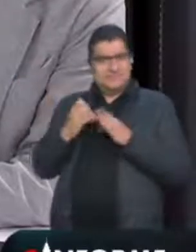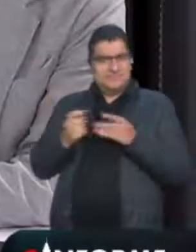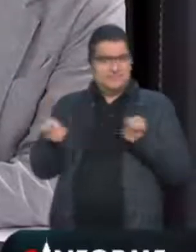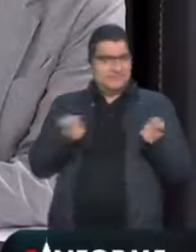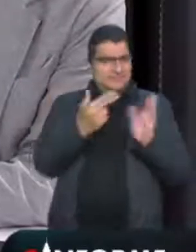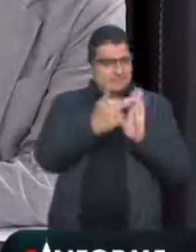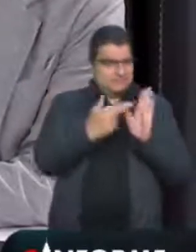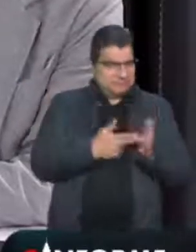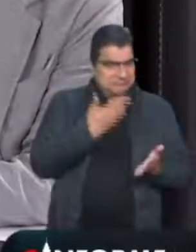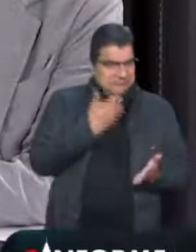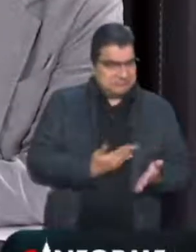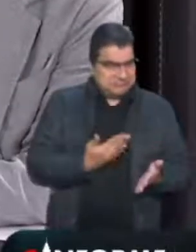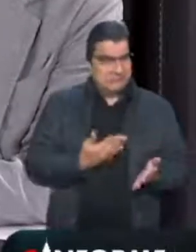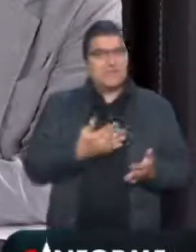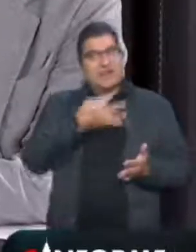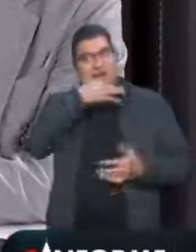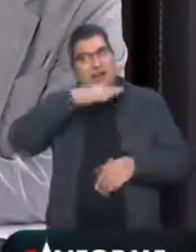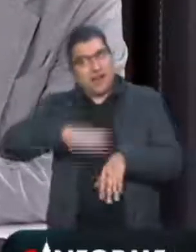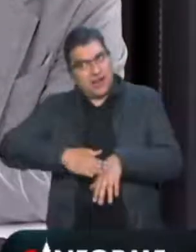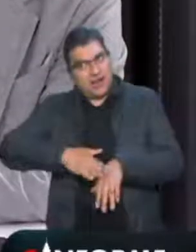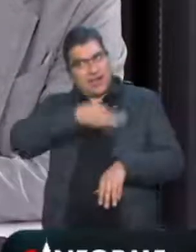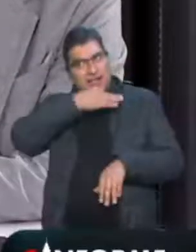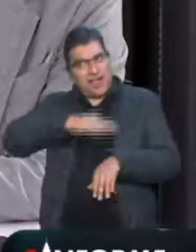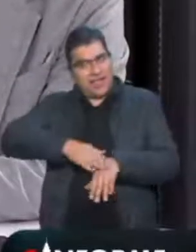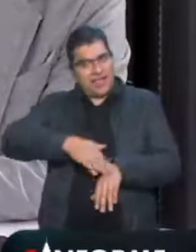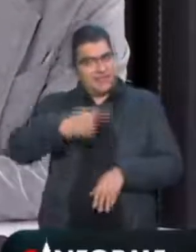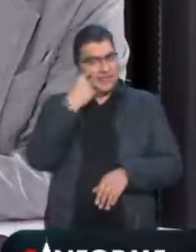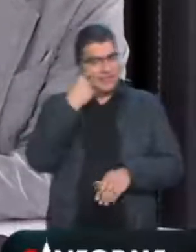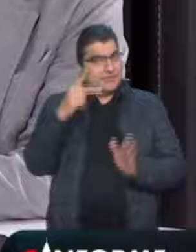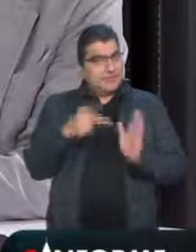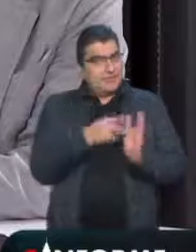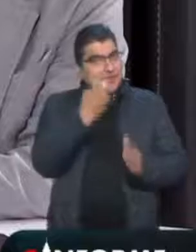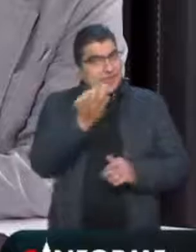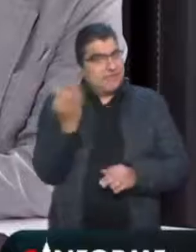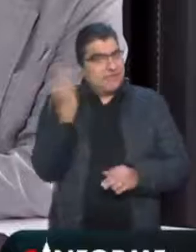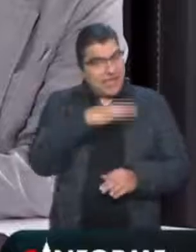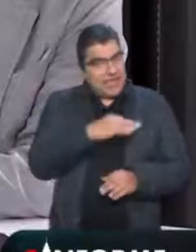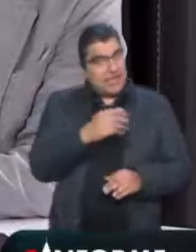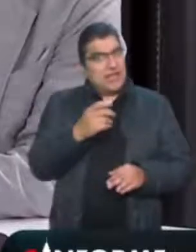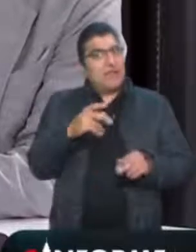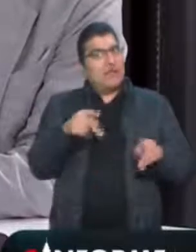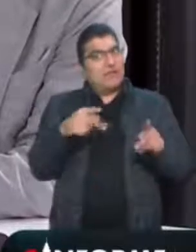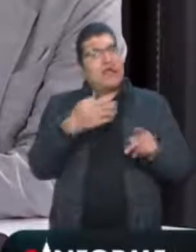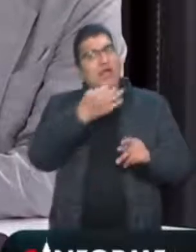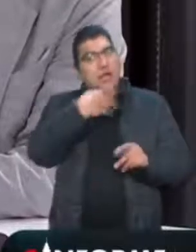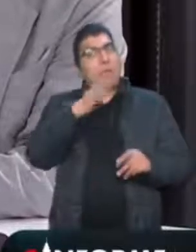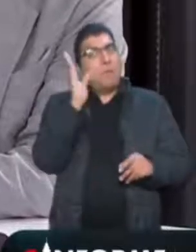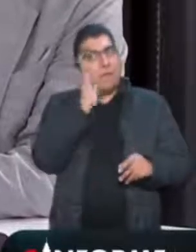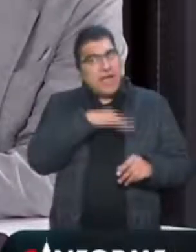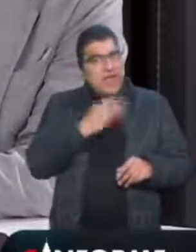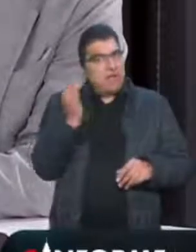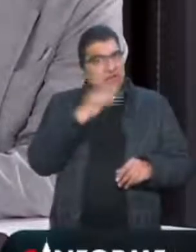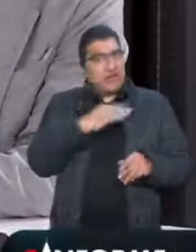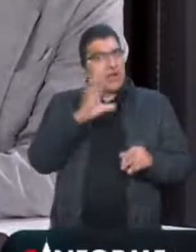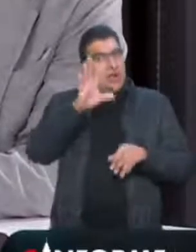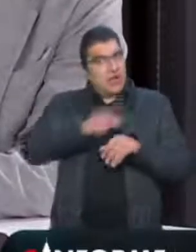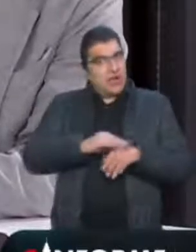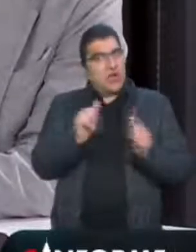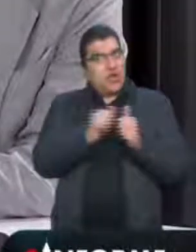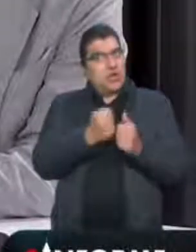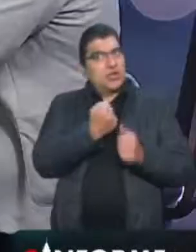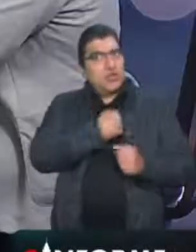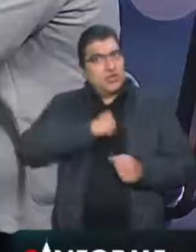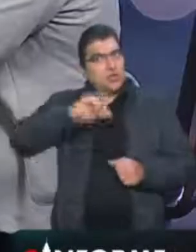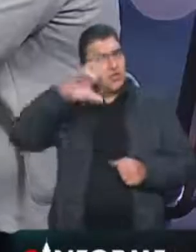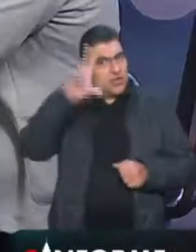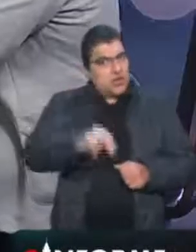como esta, advirtiendo todo el tiempo, estos son medicamentos falsos, no tienen autorización sanitaria, no sé